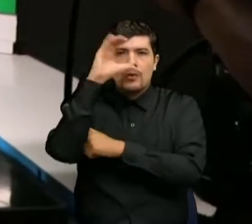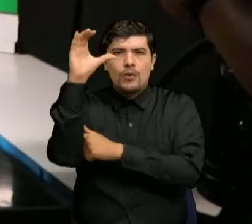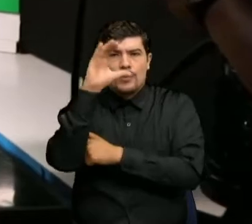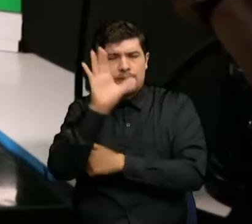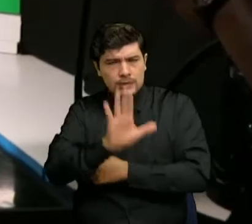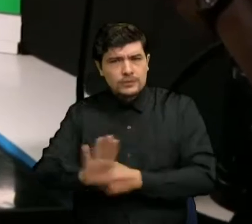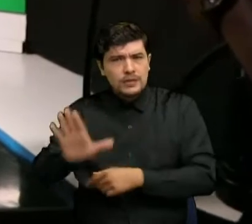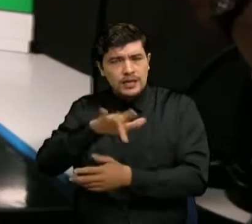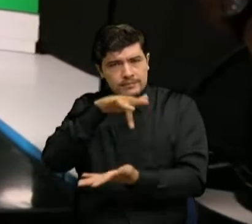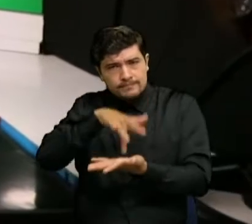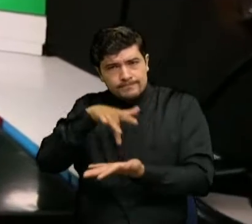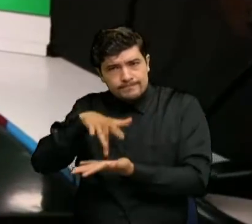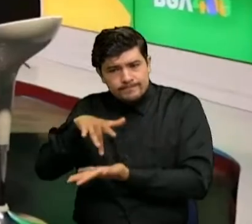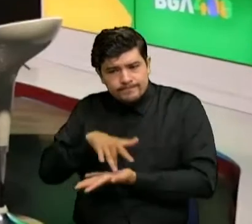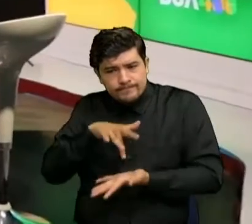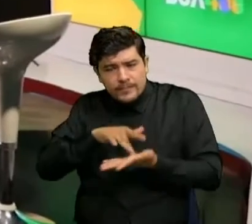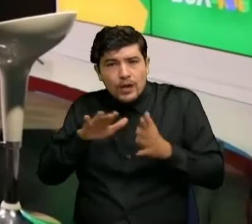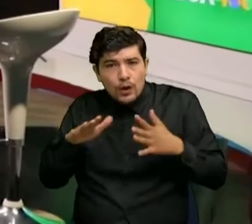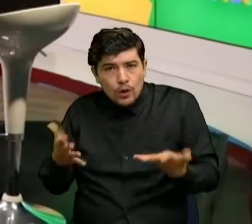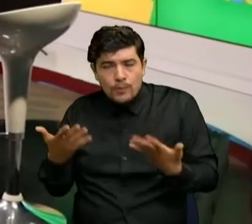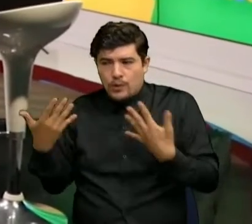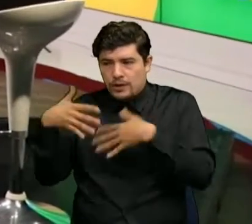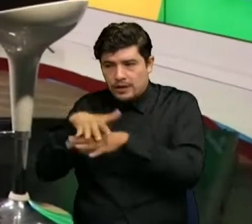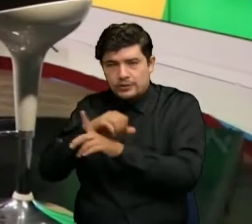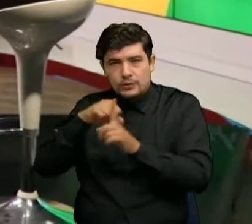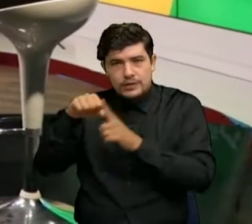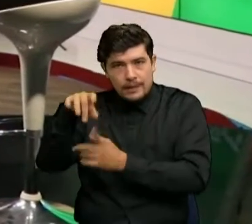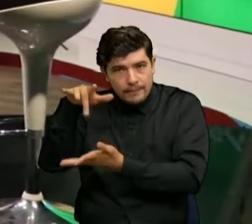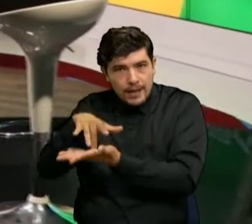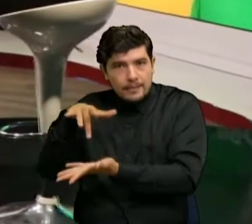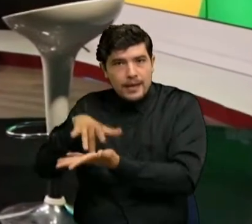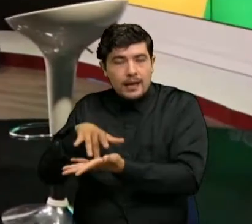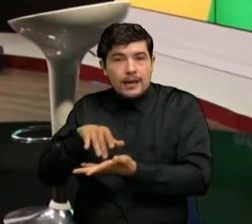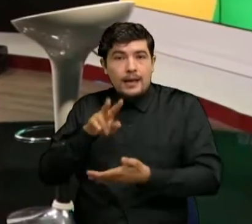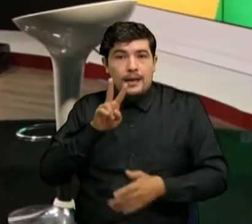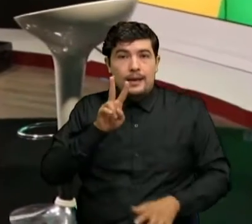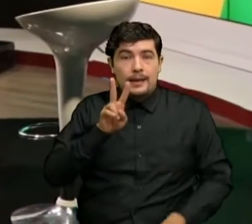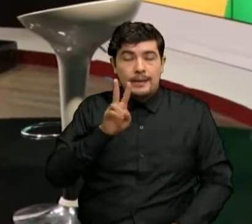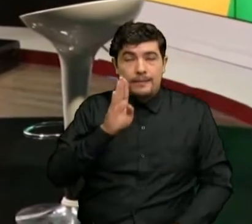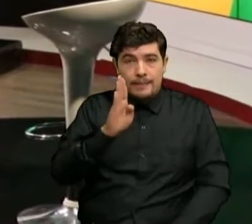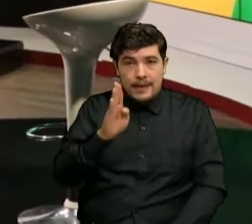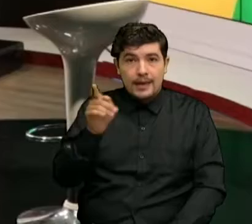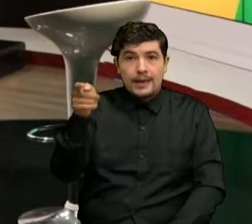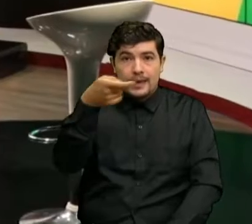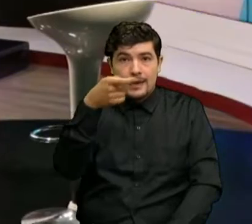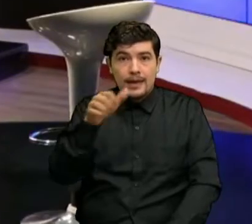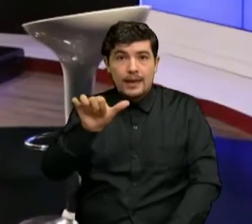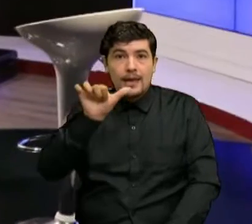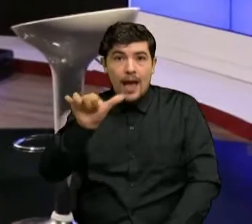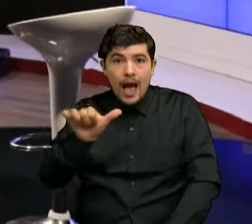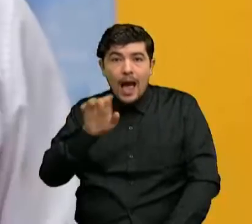que participen a través de las redes. En particular, BGA, repito,